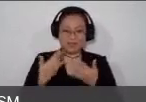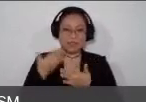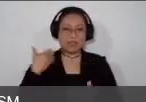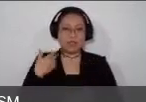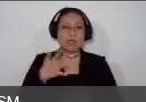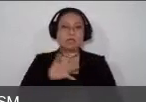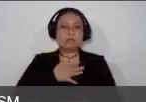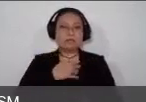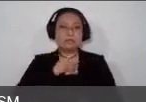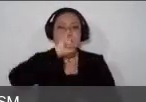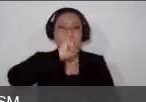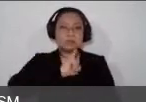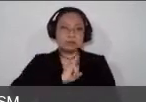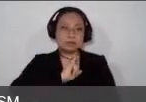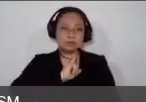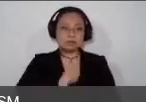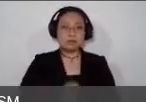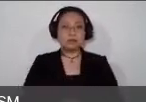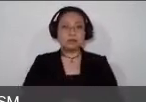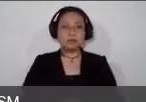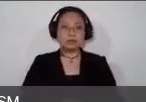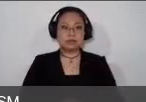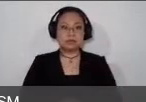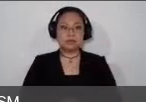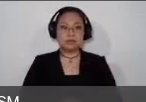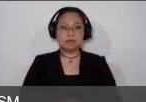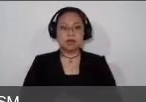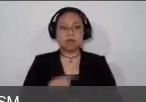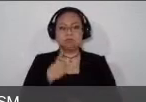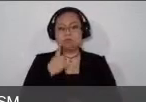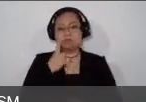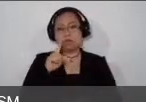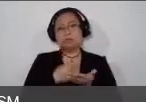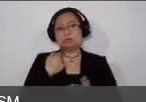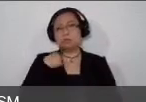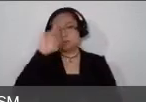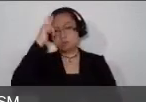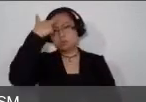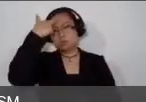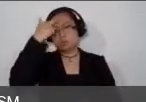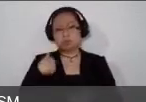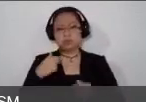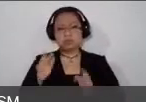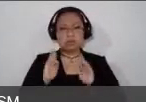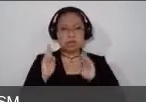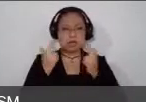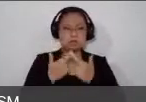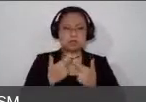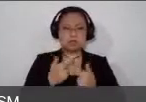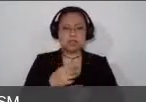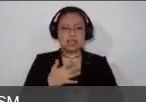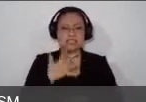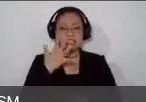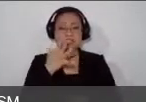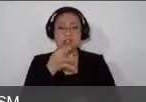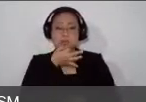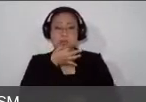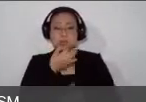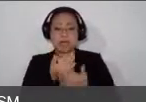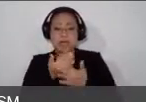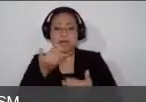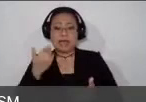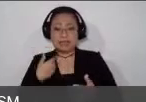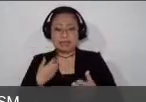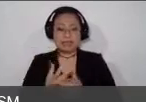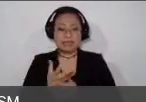entonces un día nos hizo una reunión cinco minutos antes de nuestra hora de salida y sabías que no se va a tener